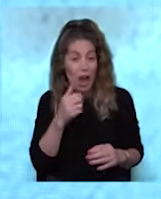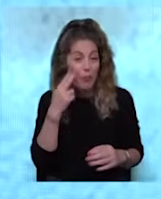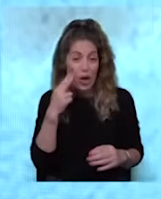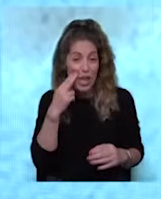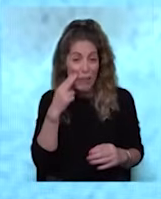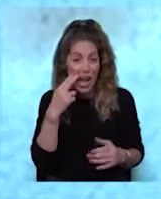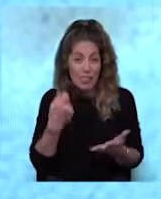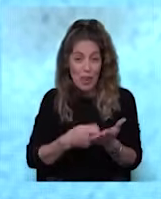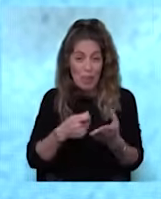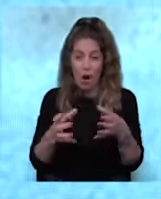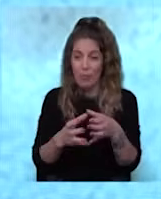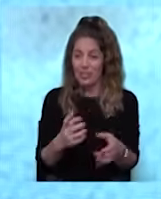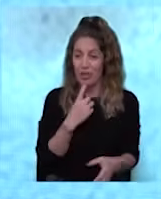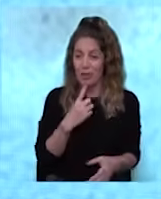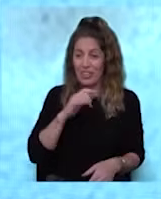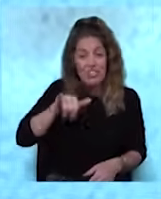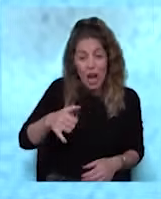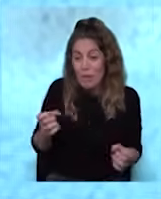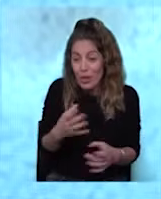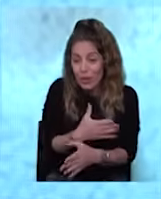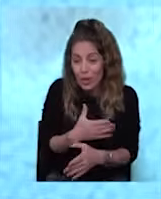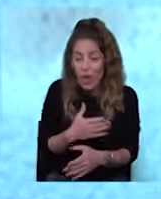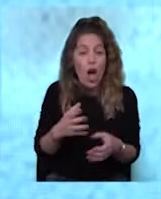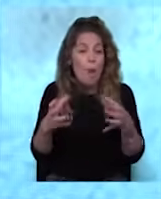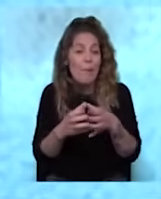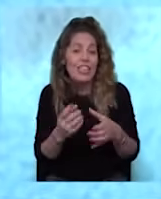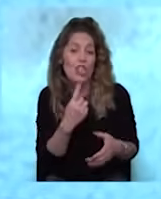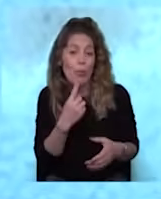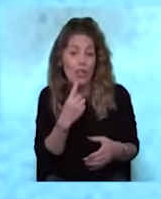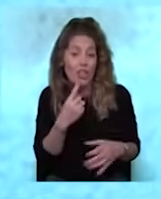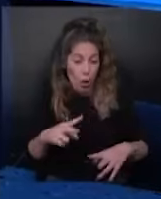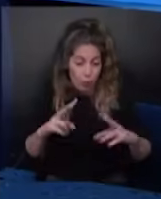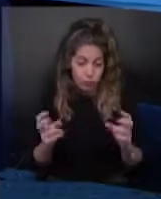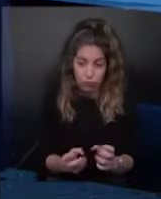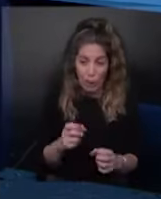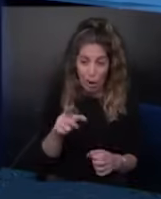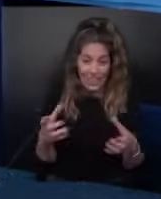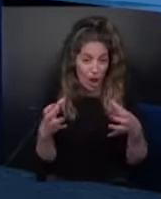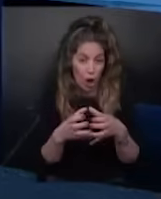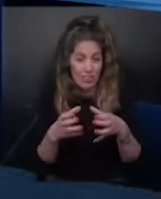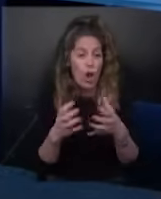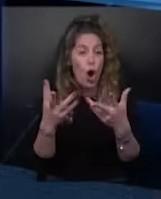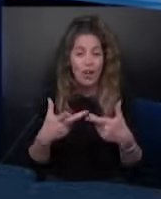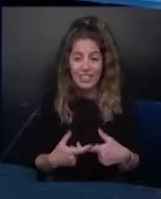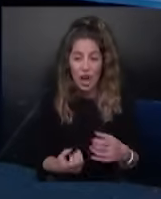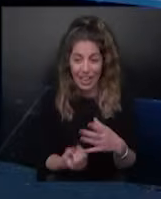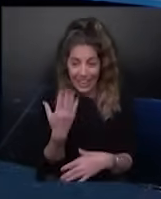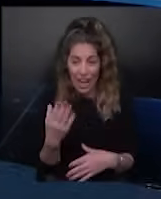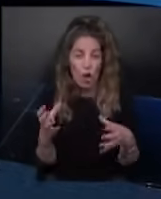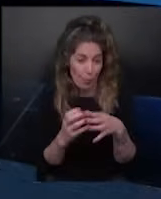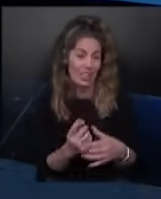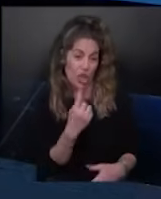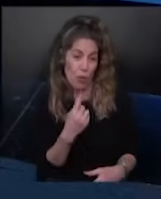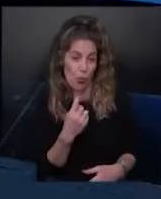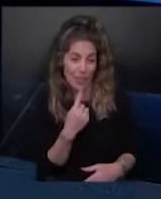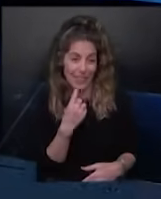políticos Ya está ya está porque eso los partidos políticos van a ser auditados por la senaclaft que es una organización que crearon los propios partidos